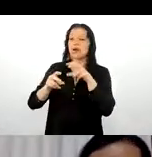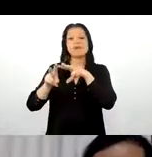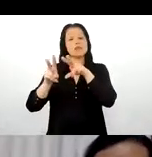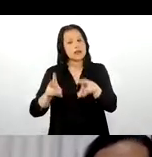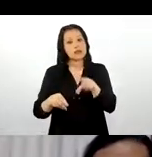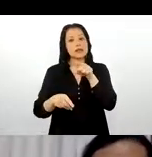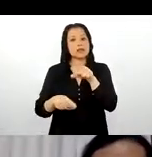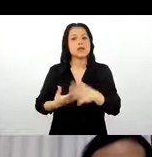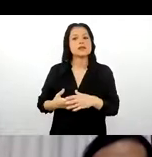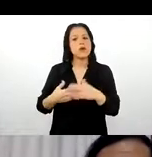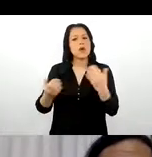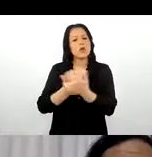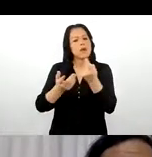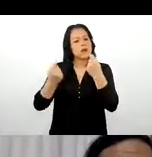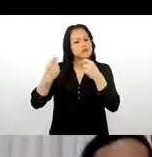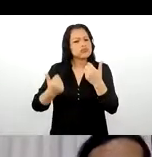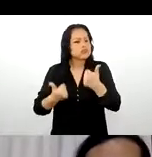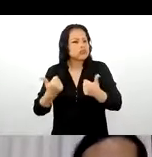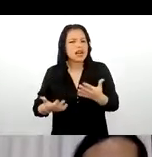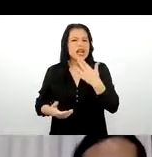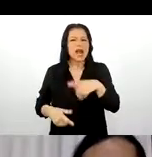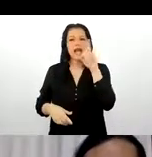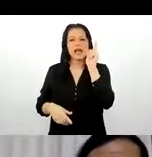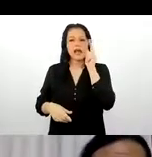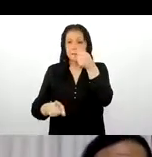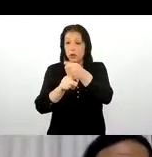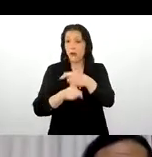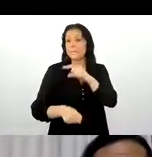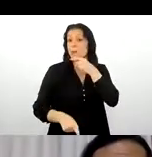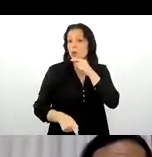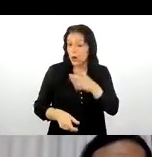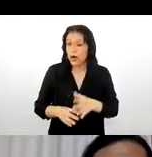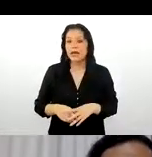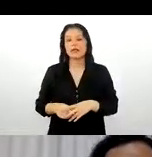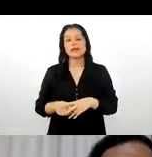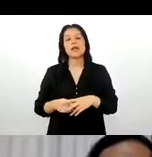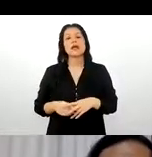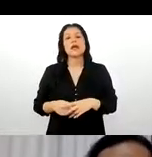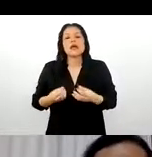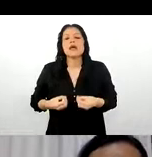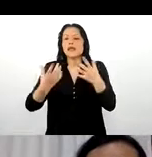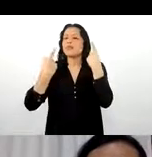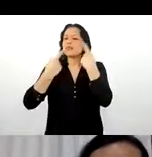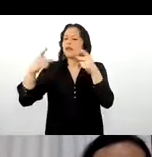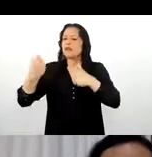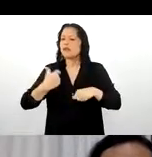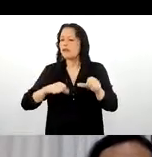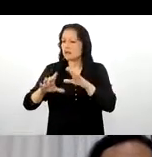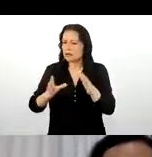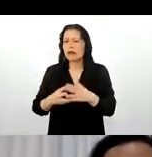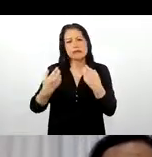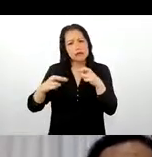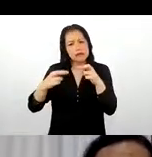es un emprendimiento que es liderado por mujeres, ¿no? Mujeres ceramistas que ofrecen actividades que te permiten